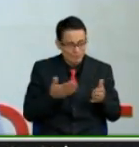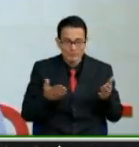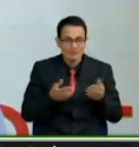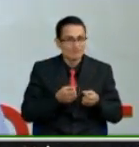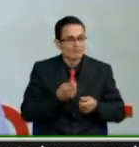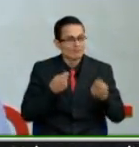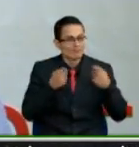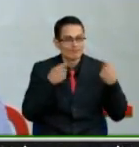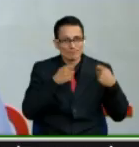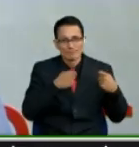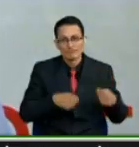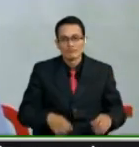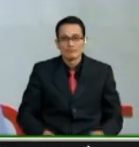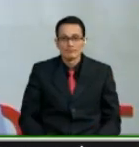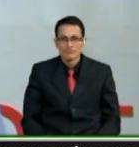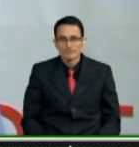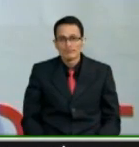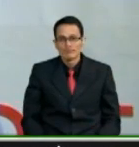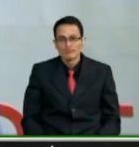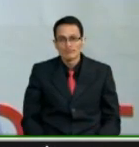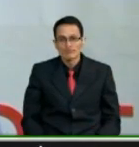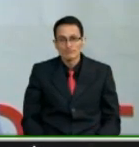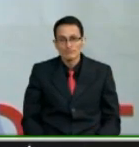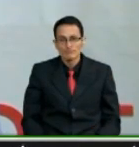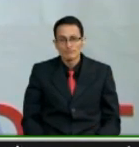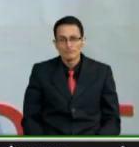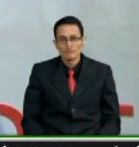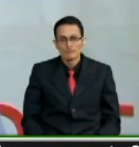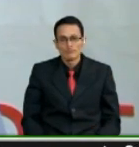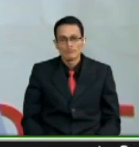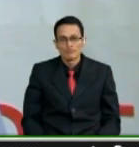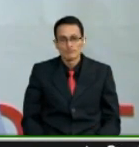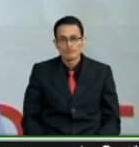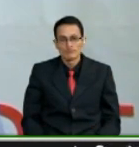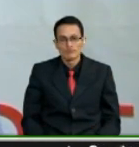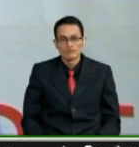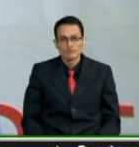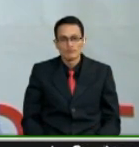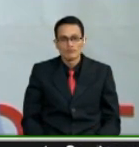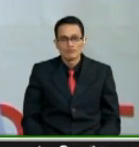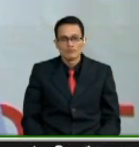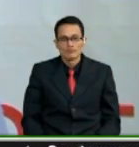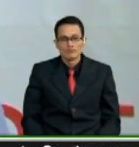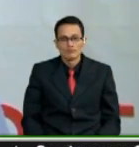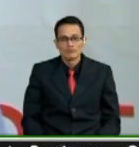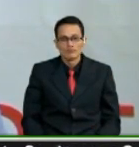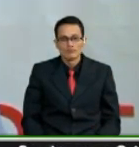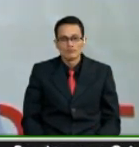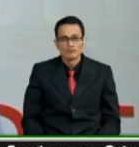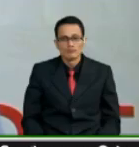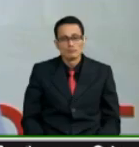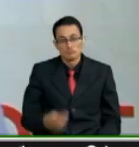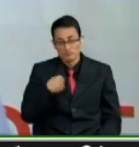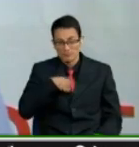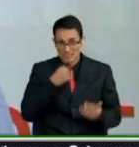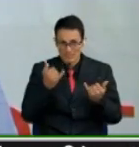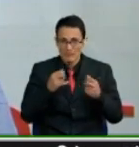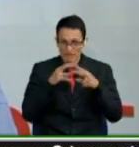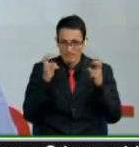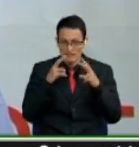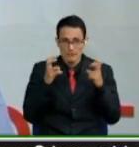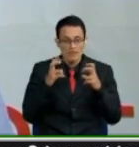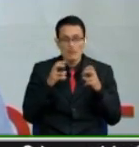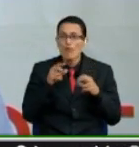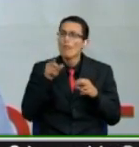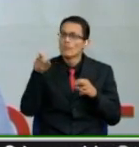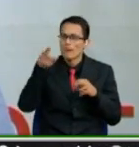con esta feria que nos va a acompañar, digamos, las cadenas de almacenes a nivel nacional,